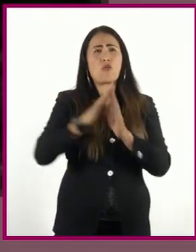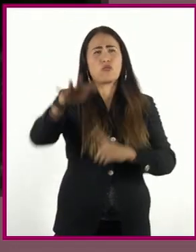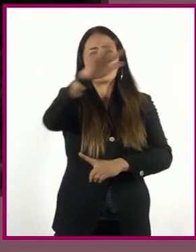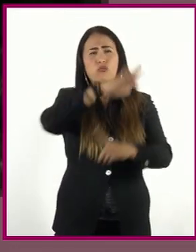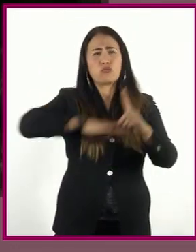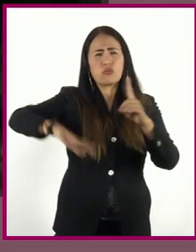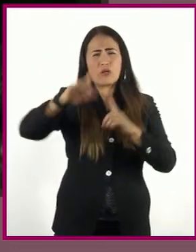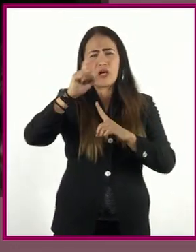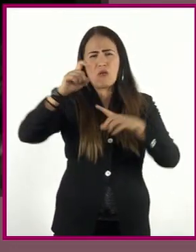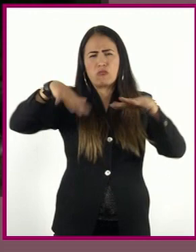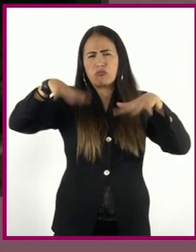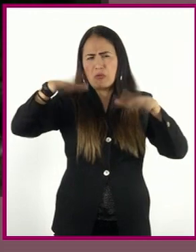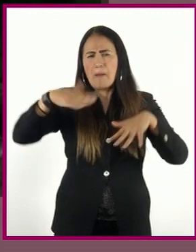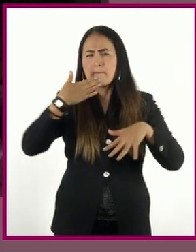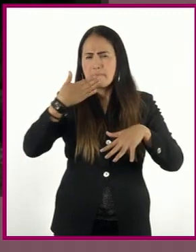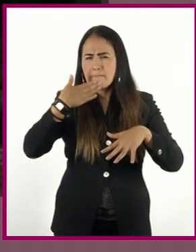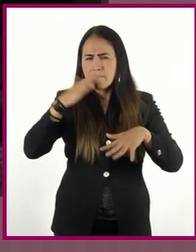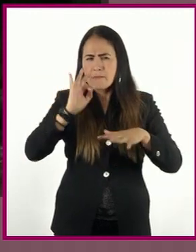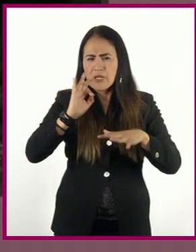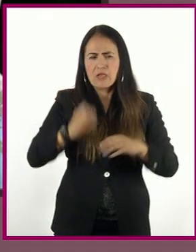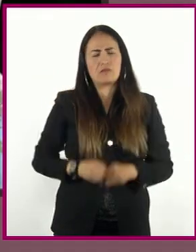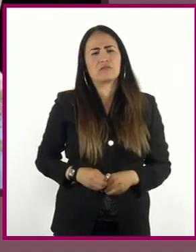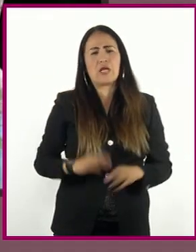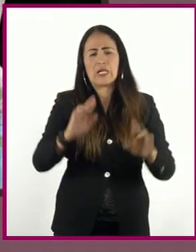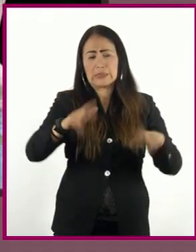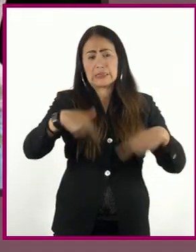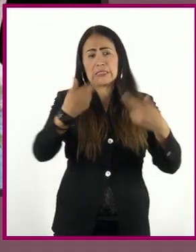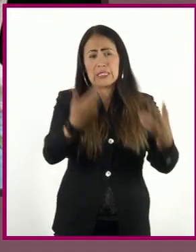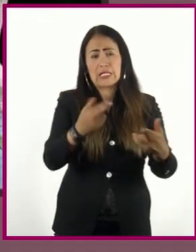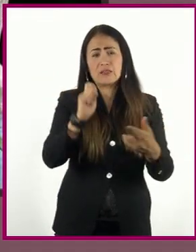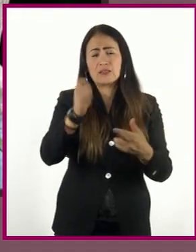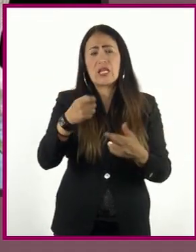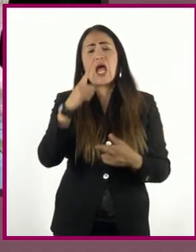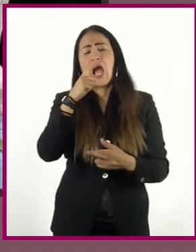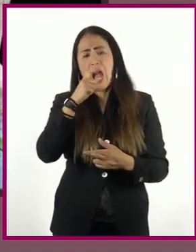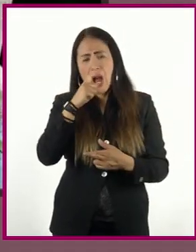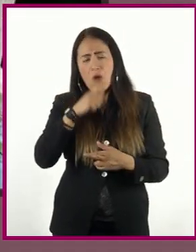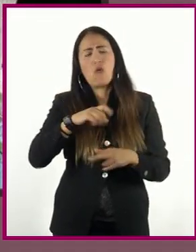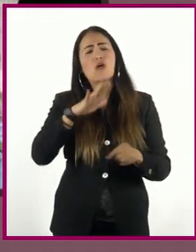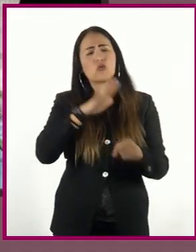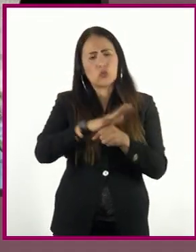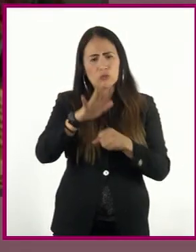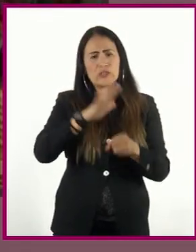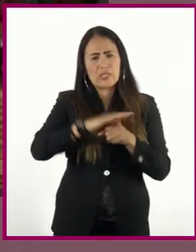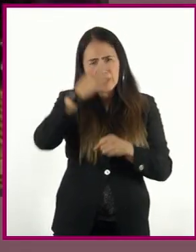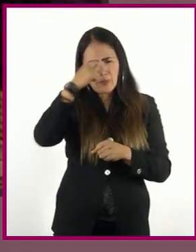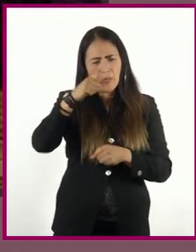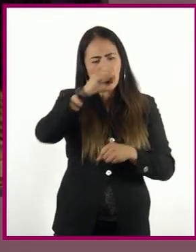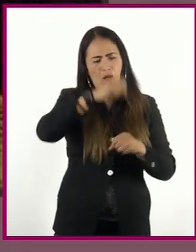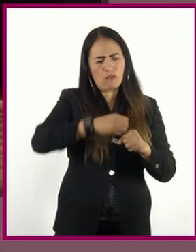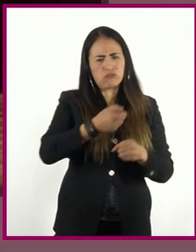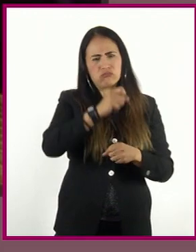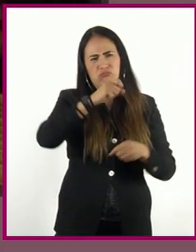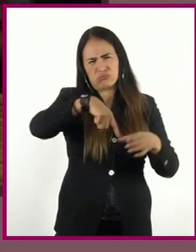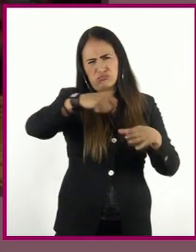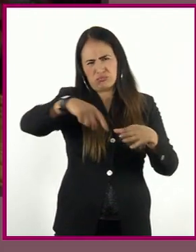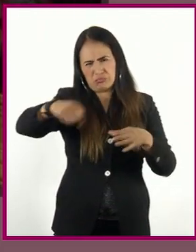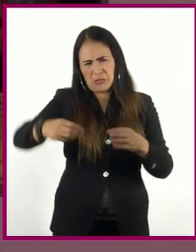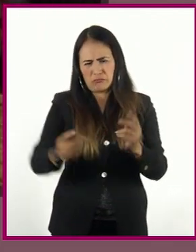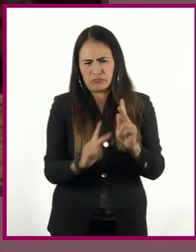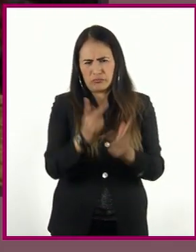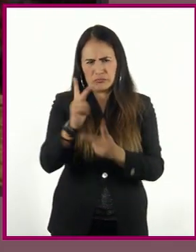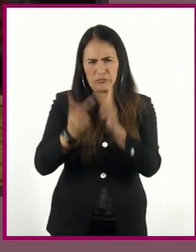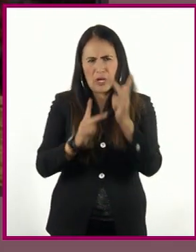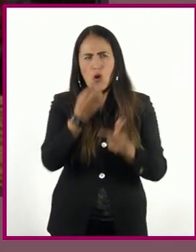el objetivo de estas ofrendas es que haya agua, muy buena agua para nuestras cosechas, que haya buen